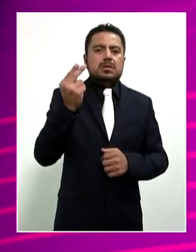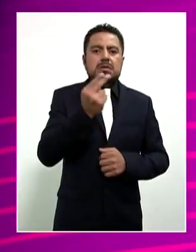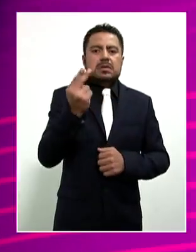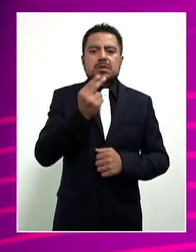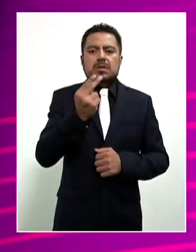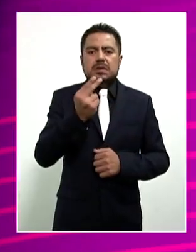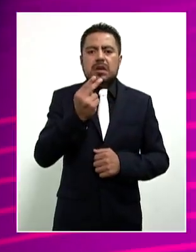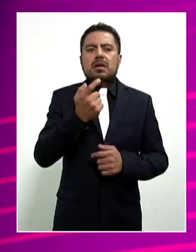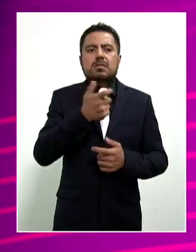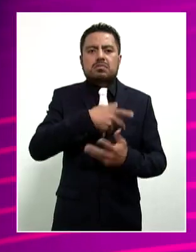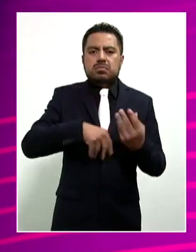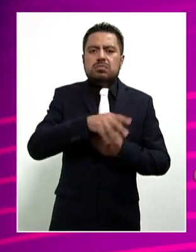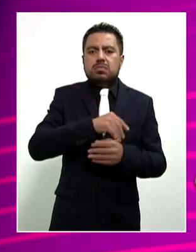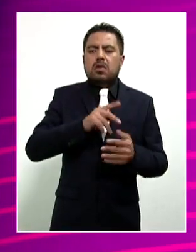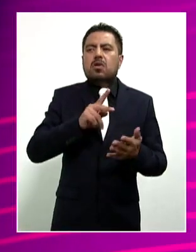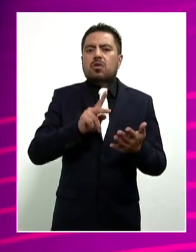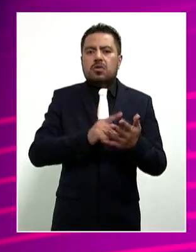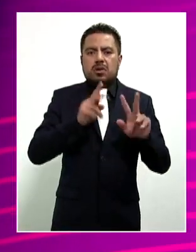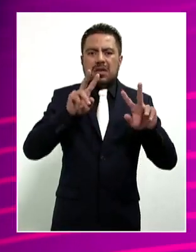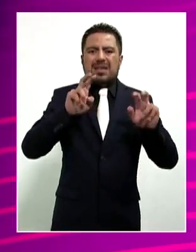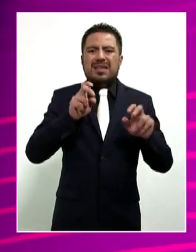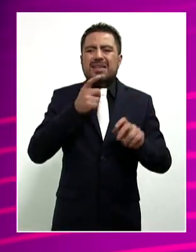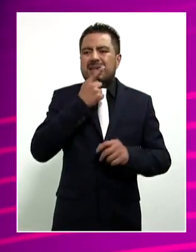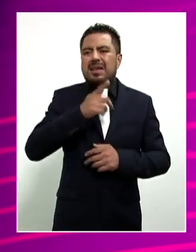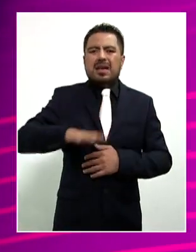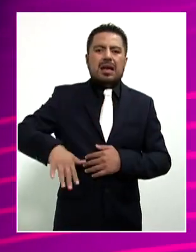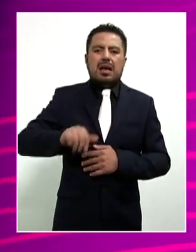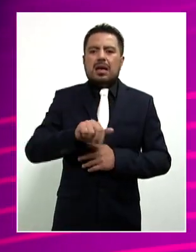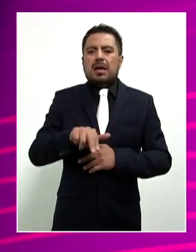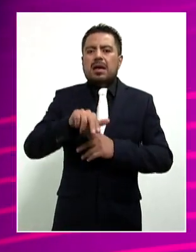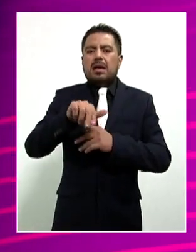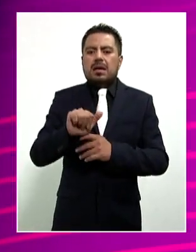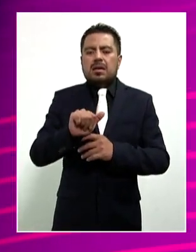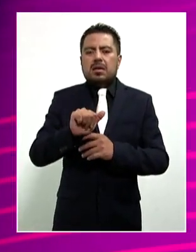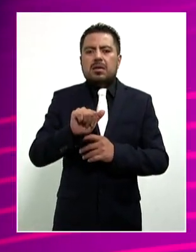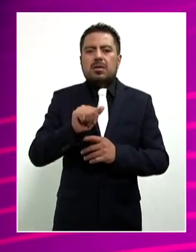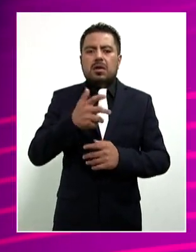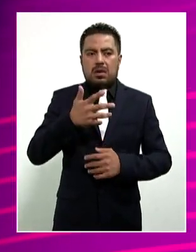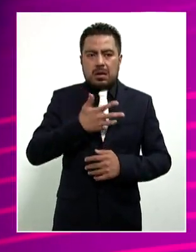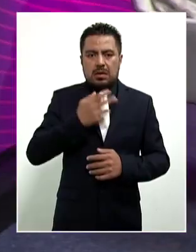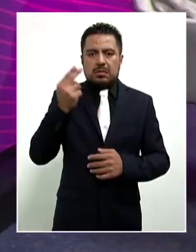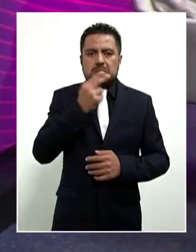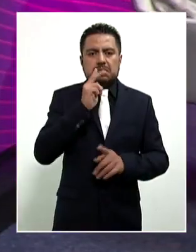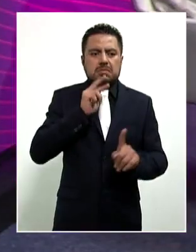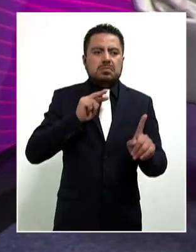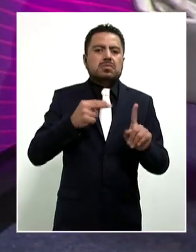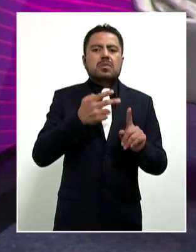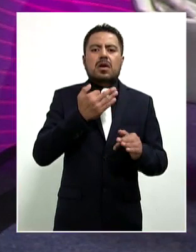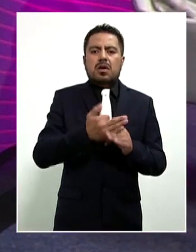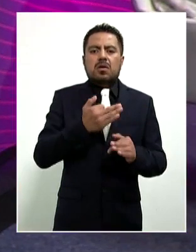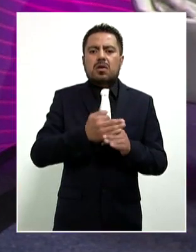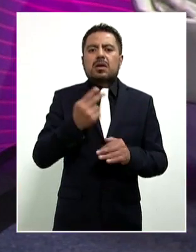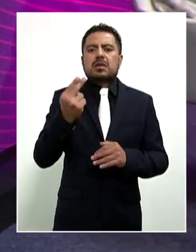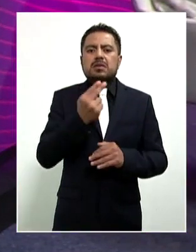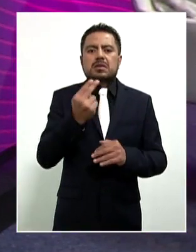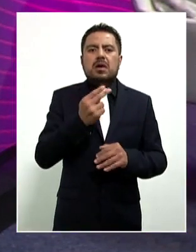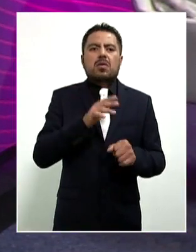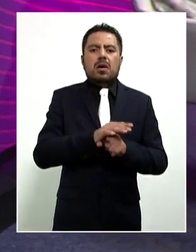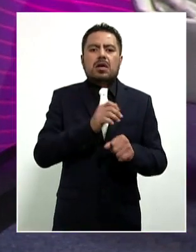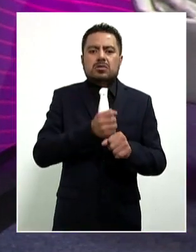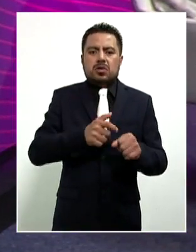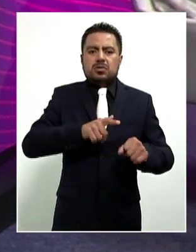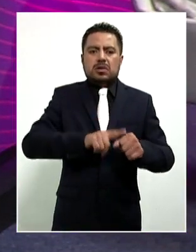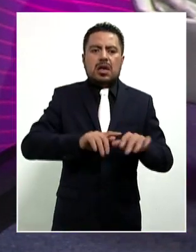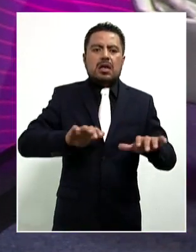la economía. Entonces, volviendo al tema que mencionó Ana, lo que tenemos que mirar son las necesidades de la